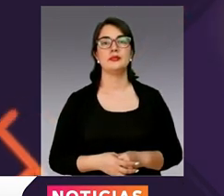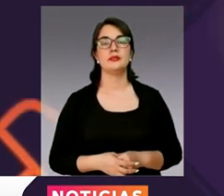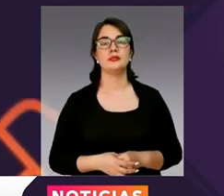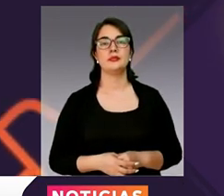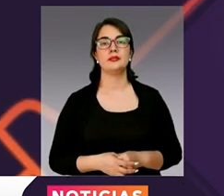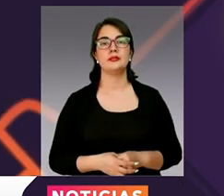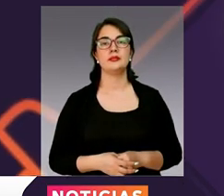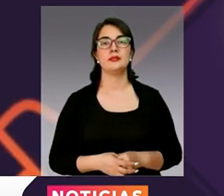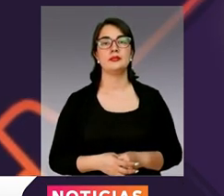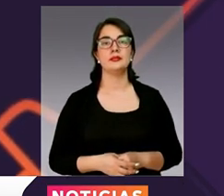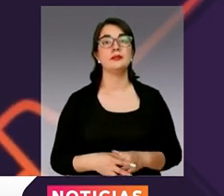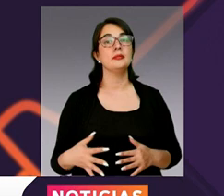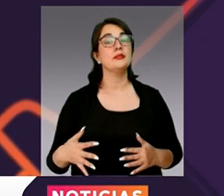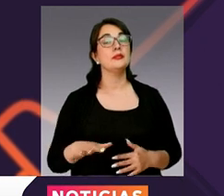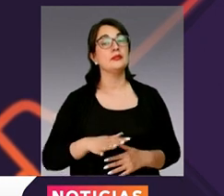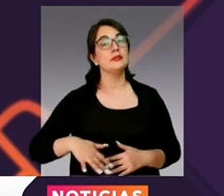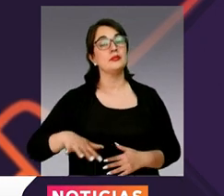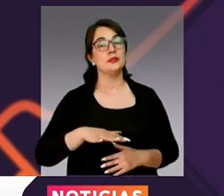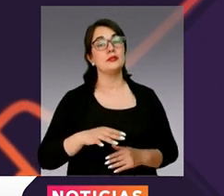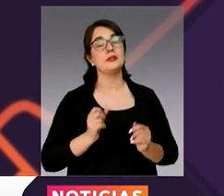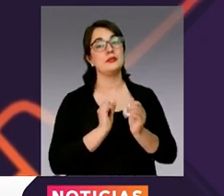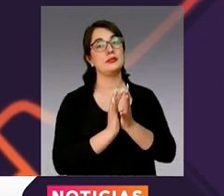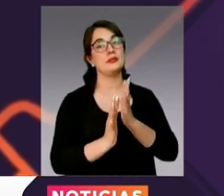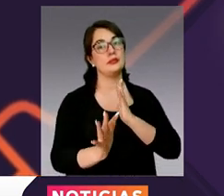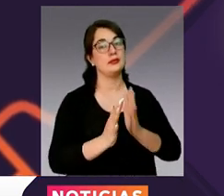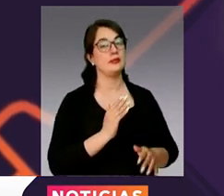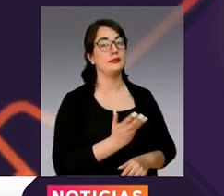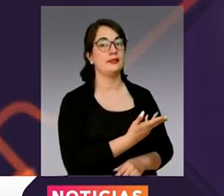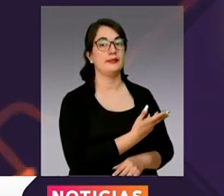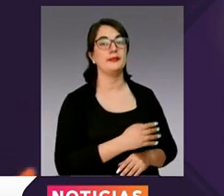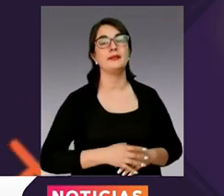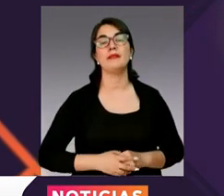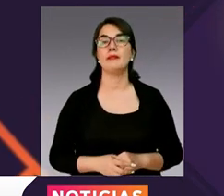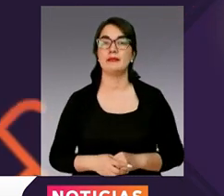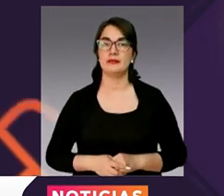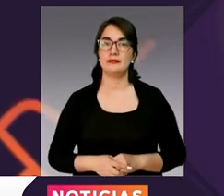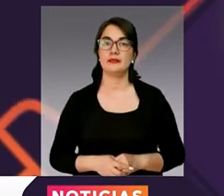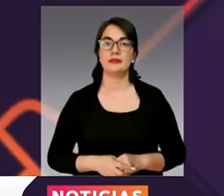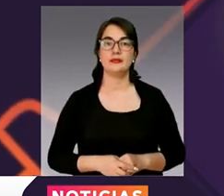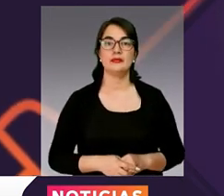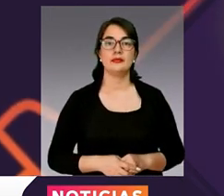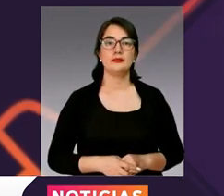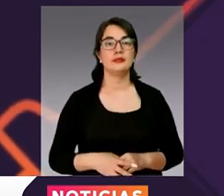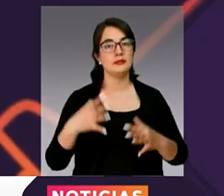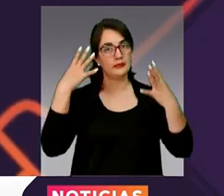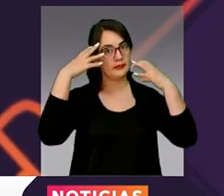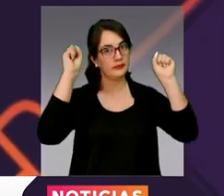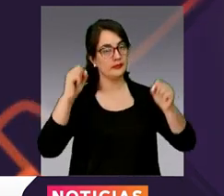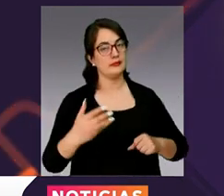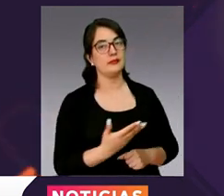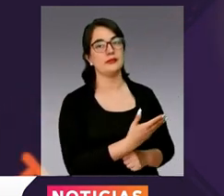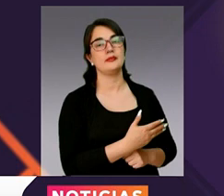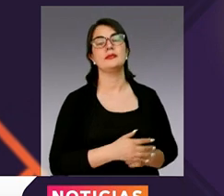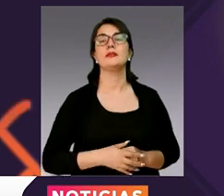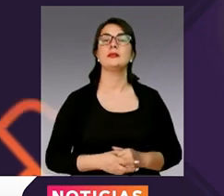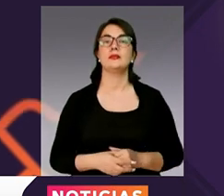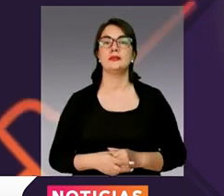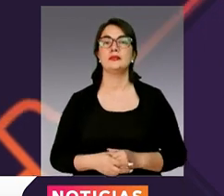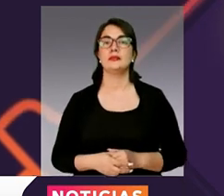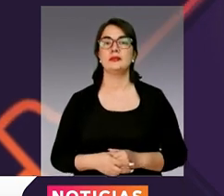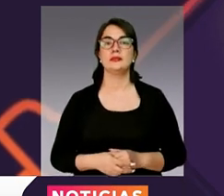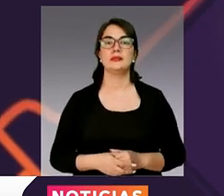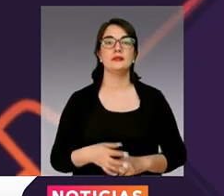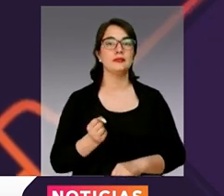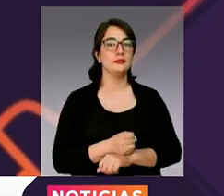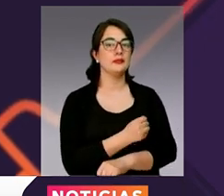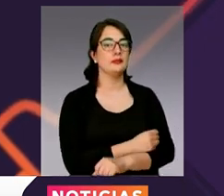Los Mártires en los barrios La Sabana, Ricaute y Voto Nacional, en San Cristóbal en el barrio Sosiego, en Suba en